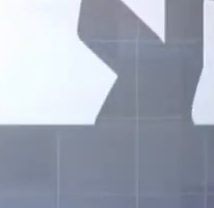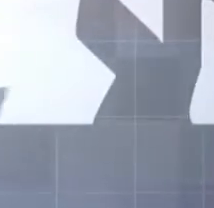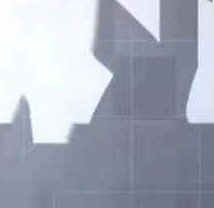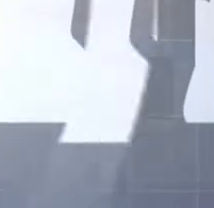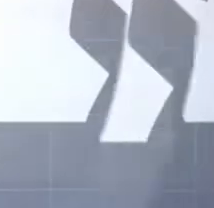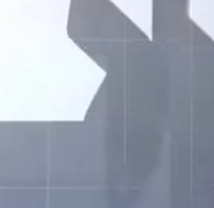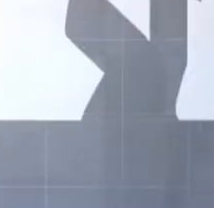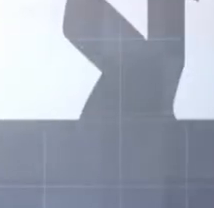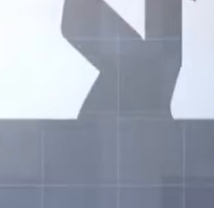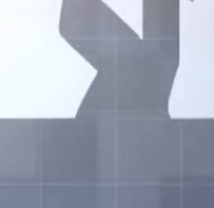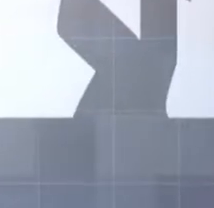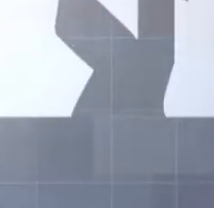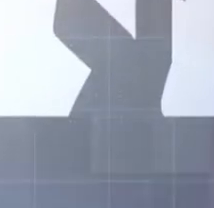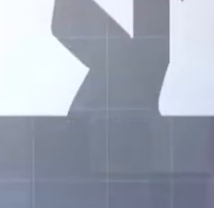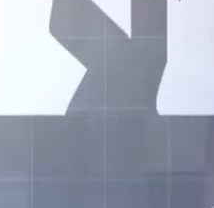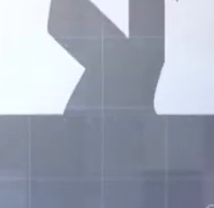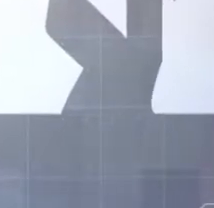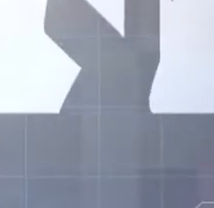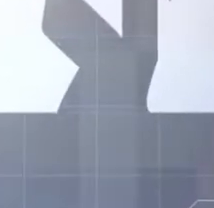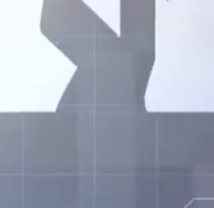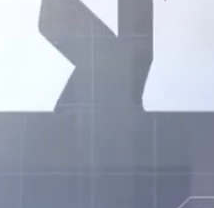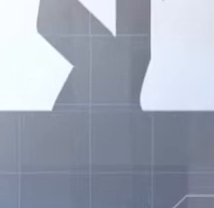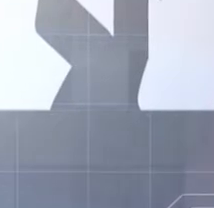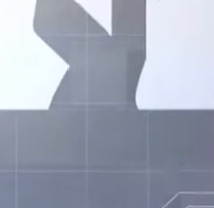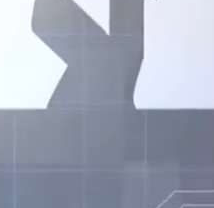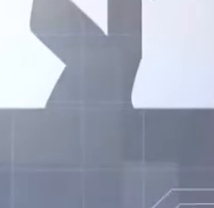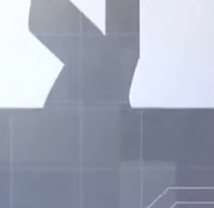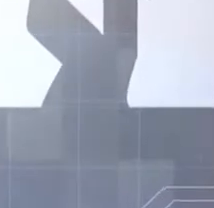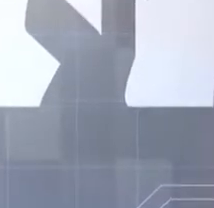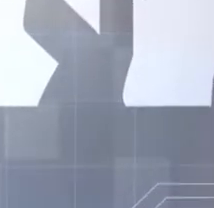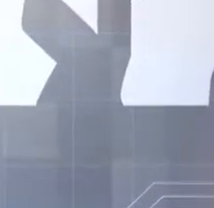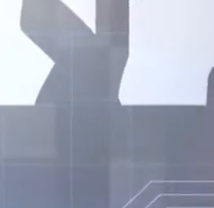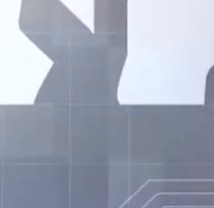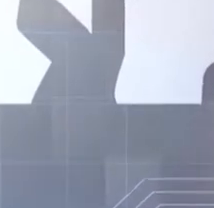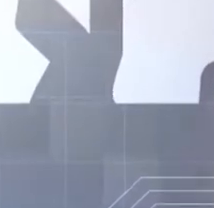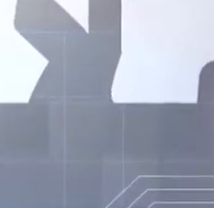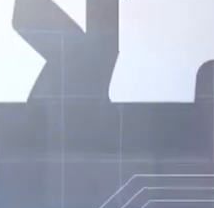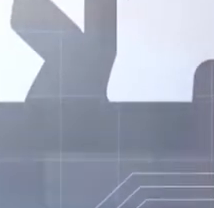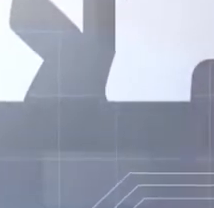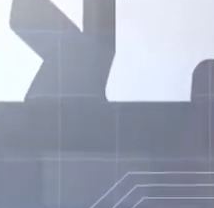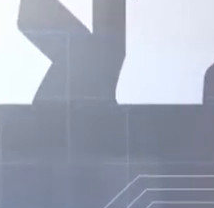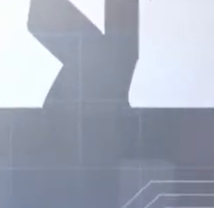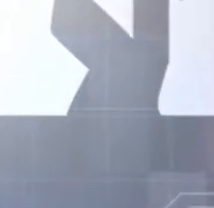Nacional Congreso, aquí vive la democracia.